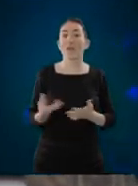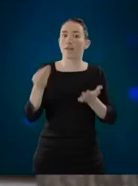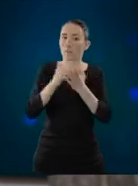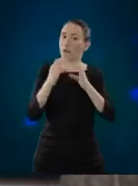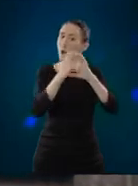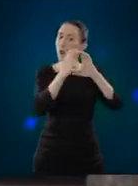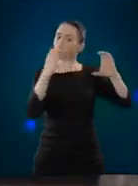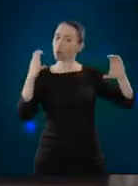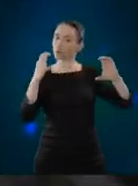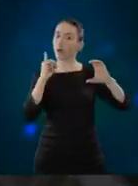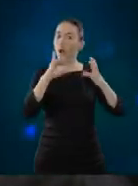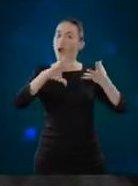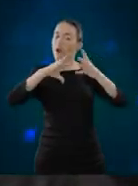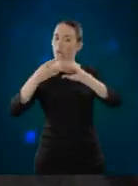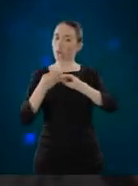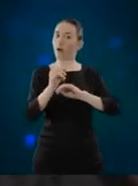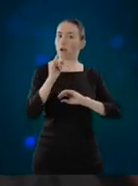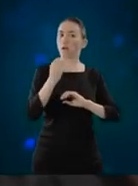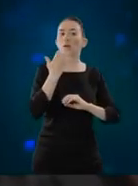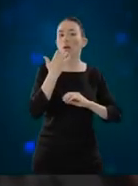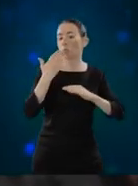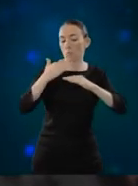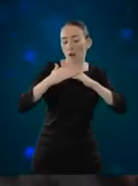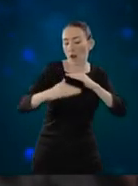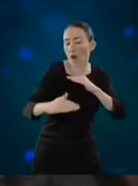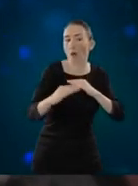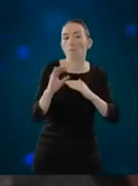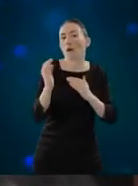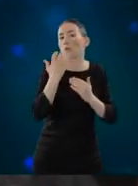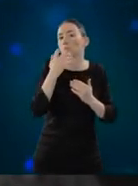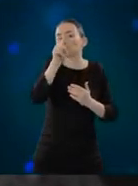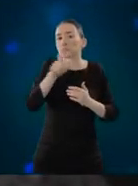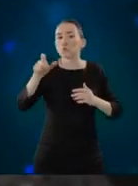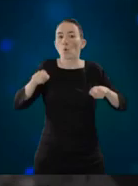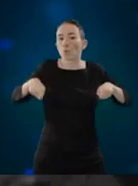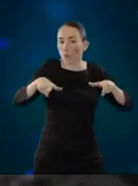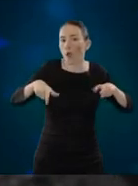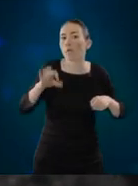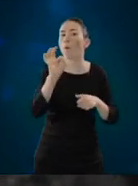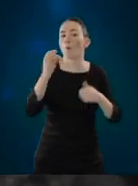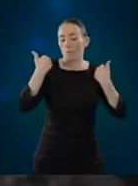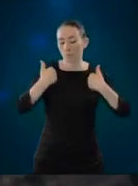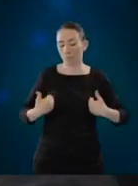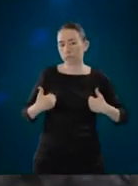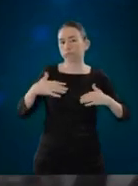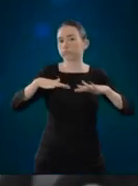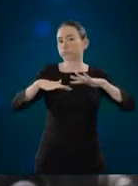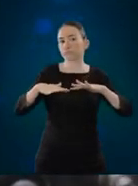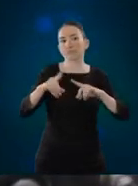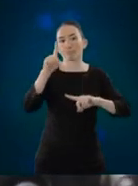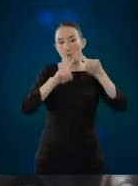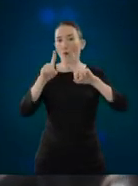de transporte urbano de Logroño tiene autobuses adaptados para facilitar a las personas mayores con movilidad